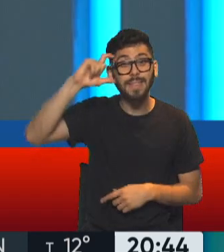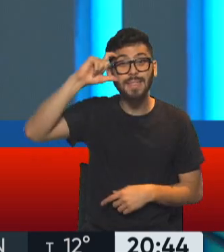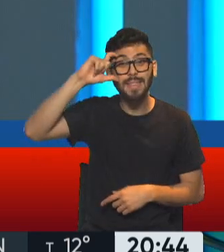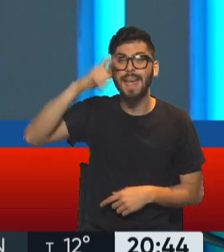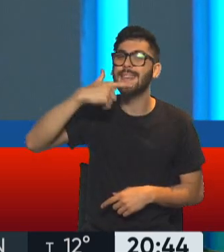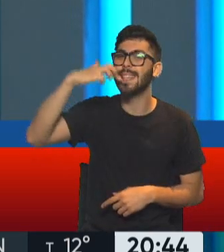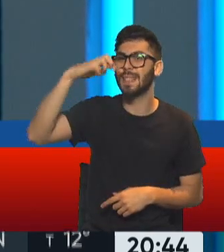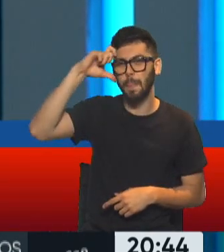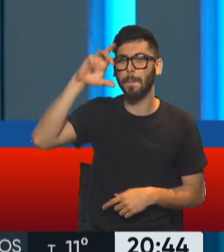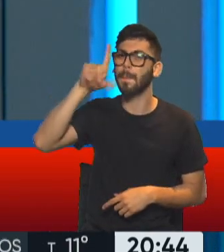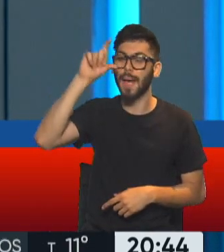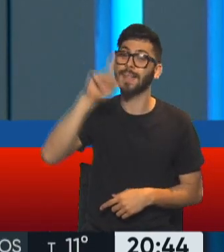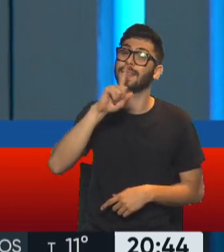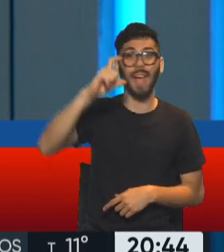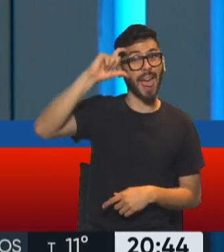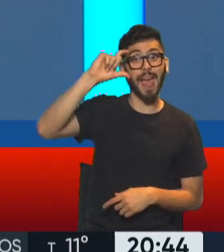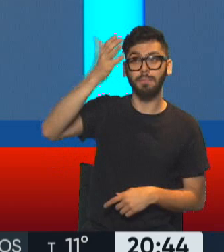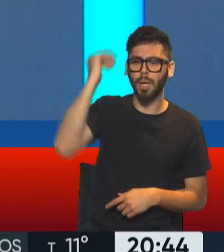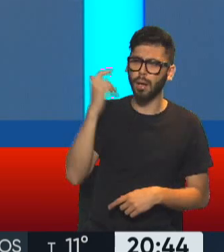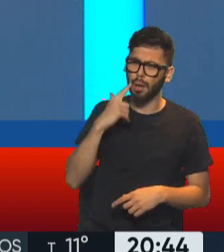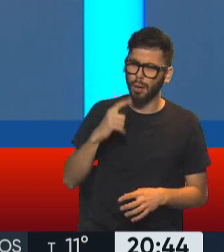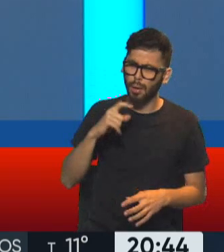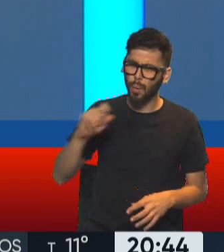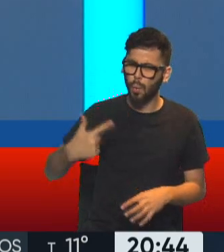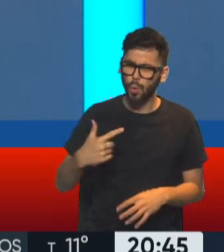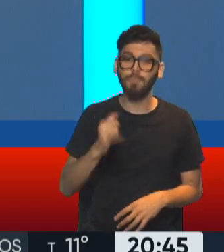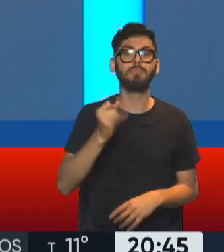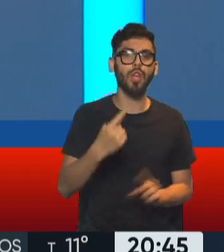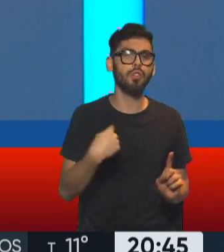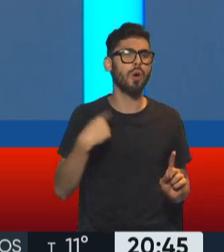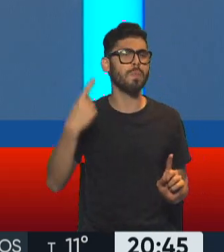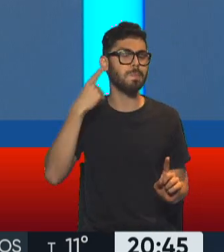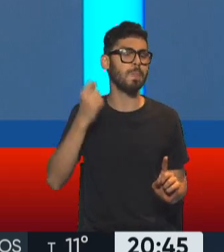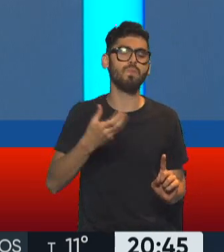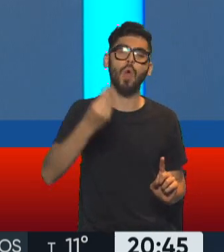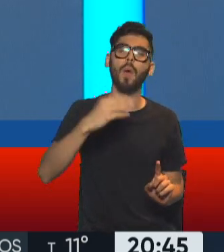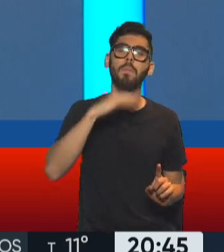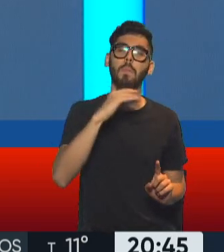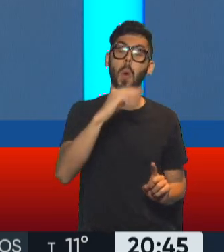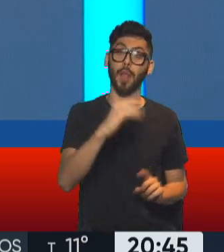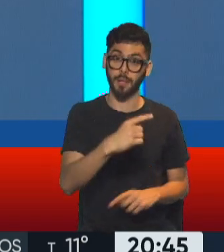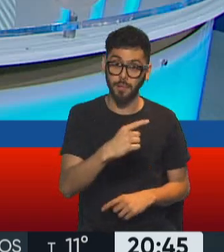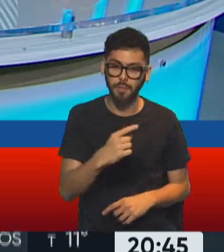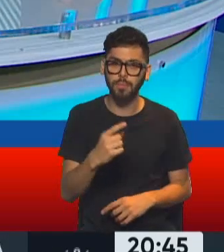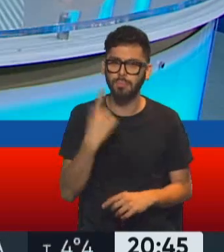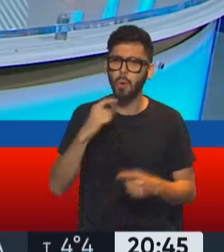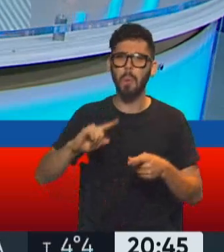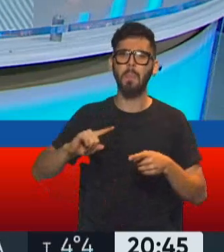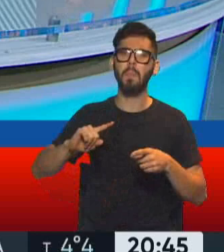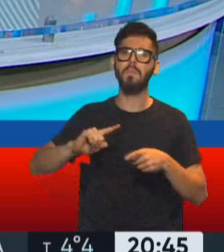No, sí, y fue grosero con todos, porque dijo, hay escuché muchas estupideces, dijo. Falta mucha perspectiva de género, me parece, en la política, ¿no? Por un lado,